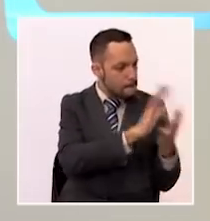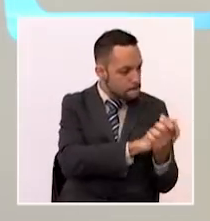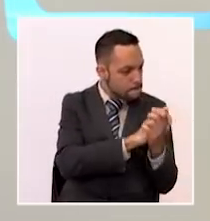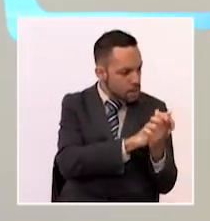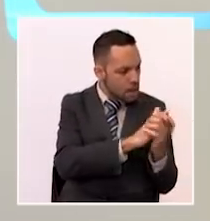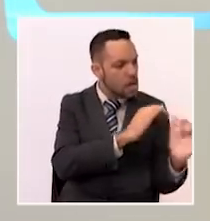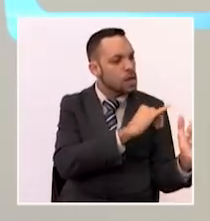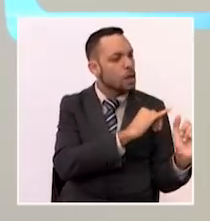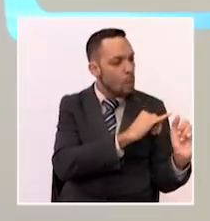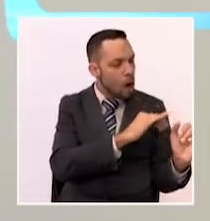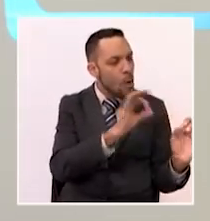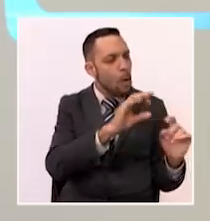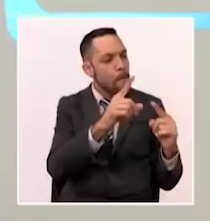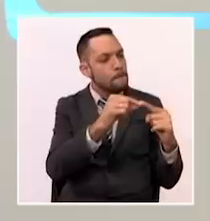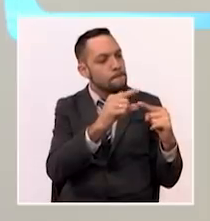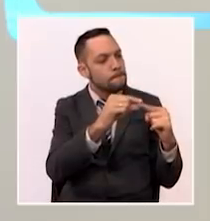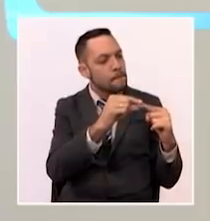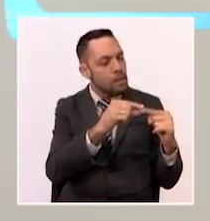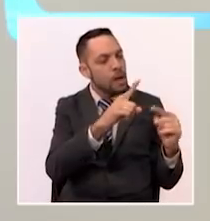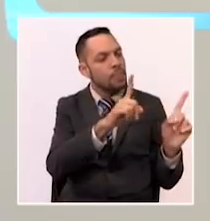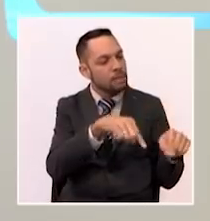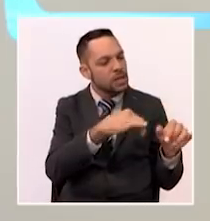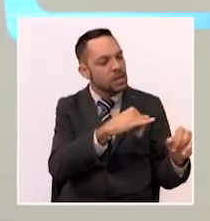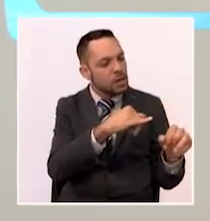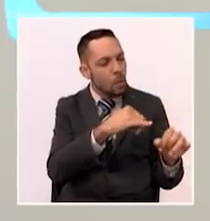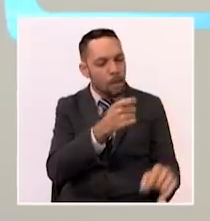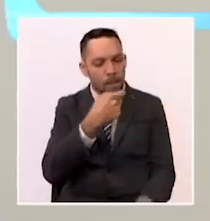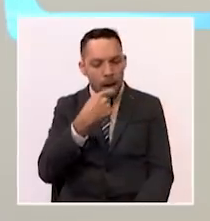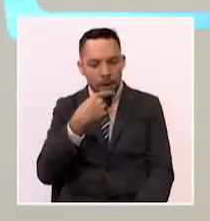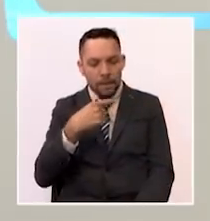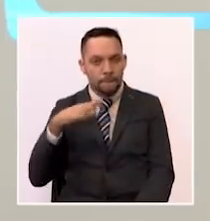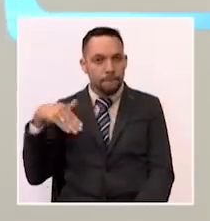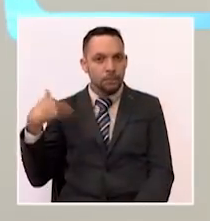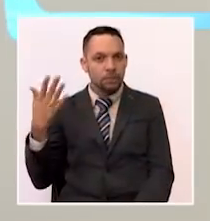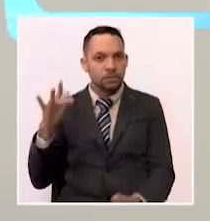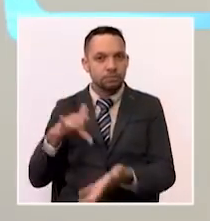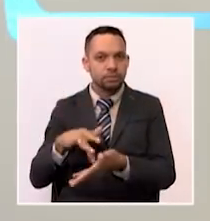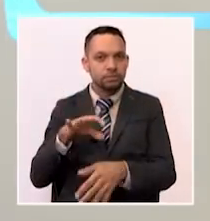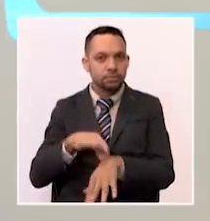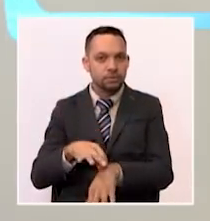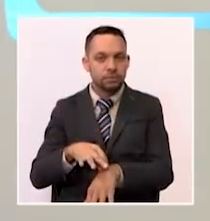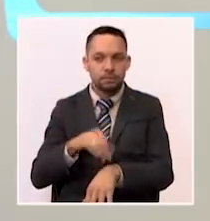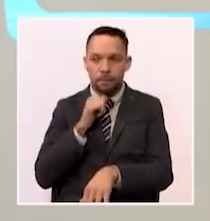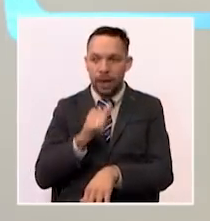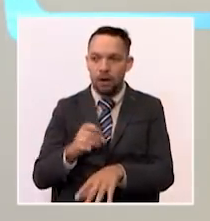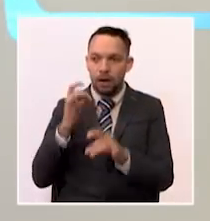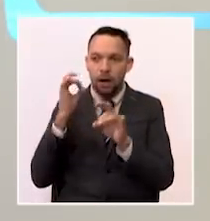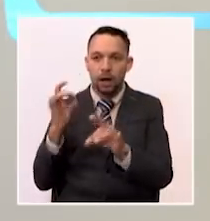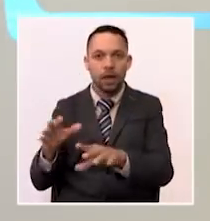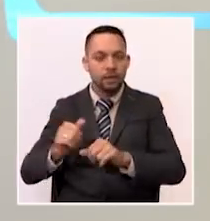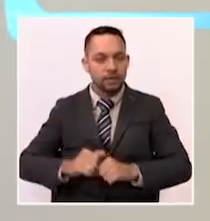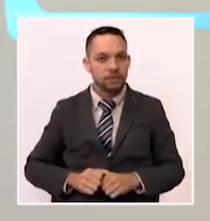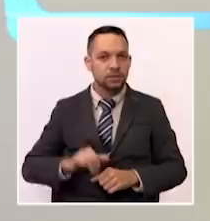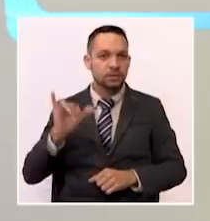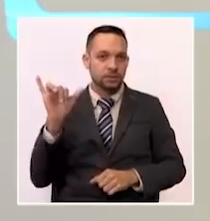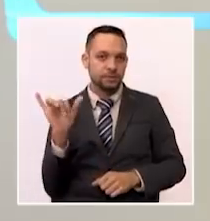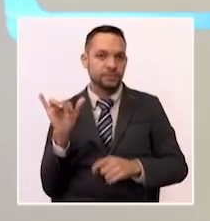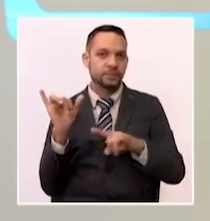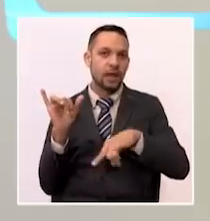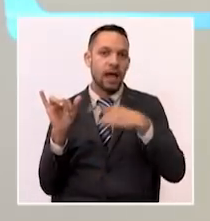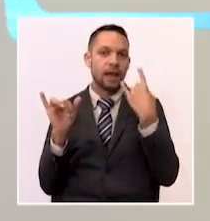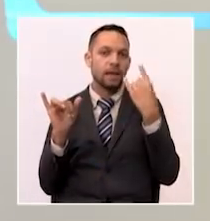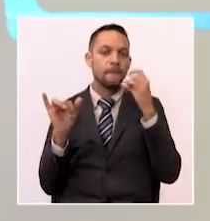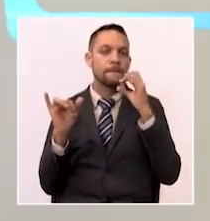mandaron a la prima, y se lo toman, nunca tienen respuesta y cuando llegan a la consulta no era ninguna infección vaginal, sino la manifestación de una enfermedad